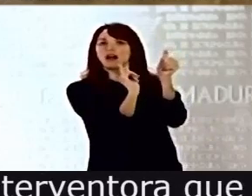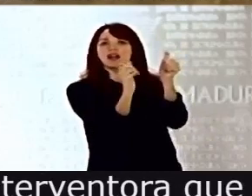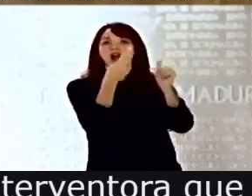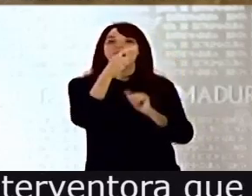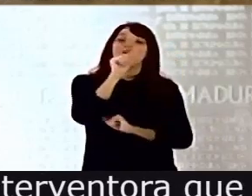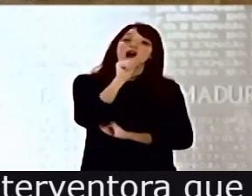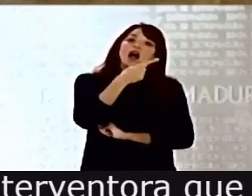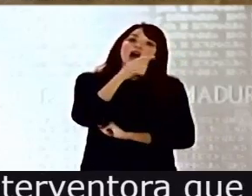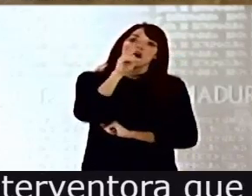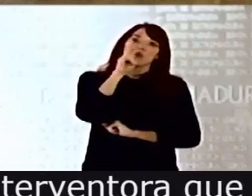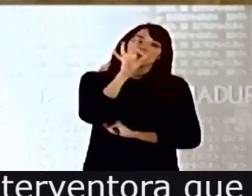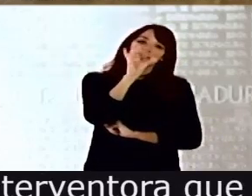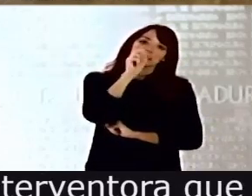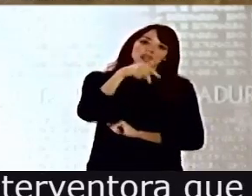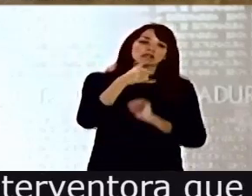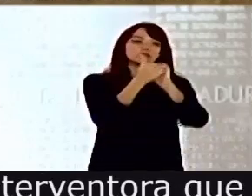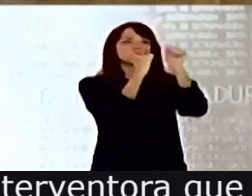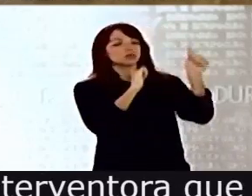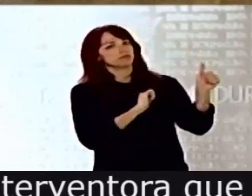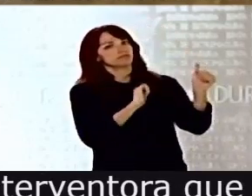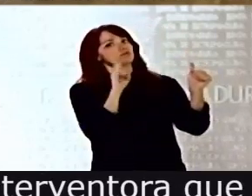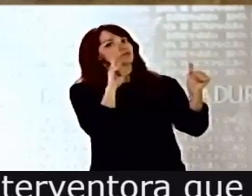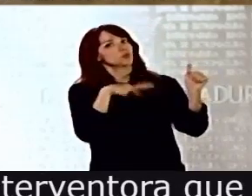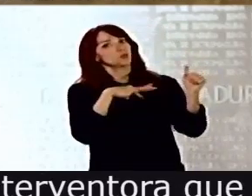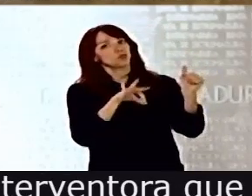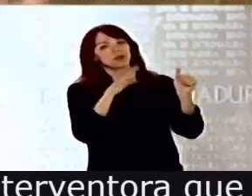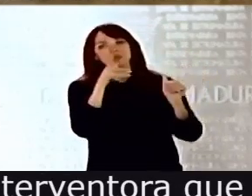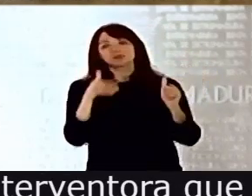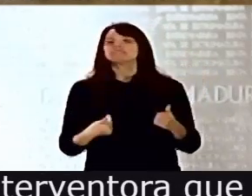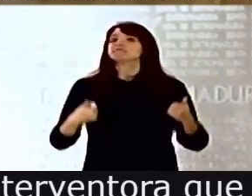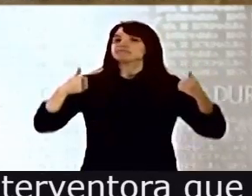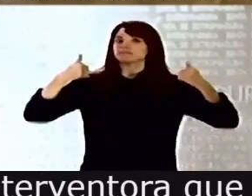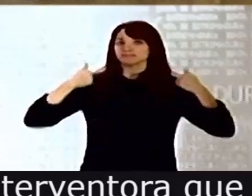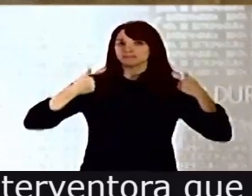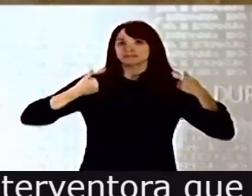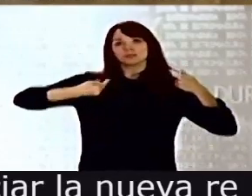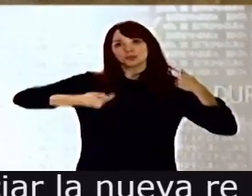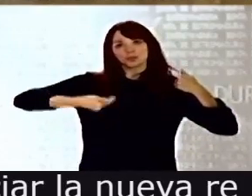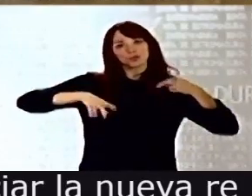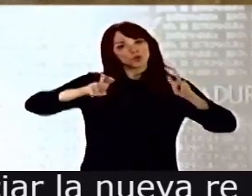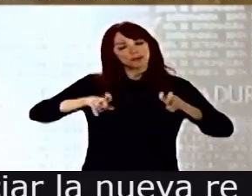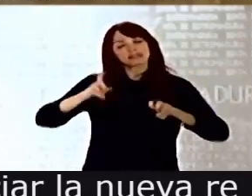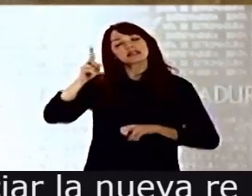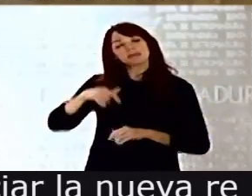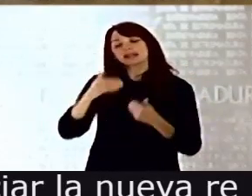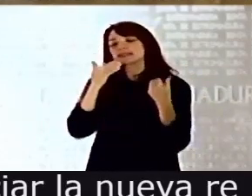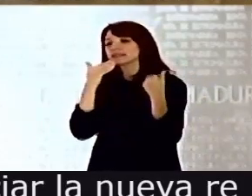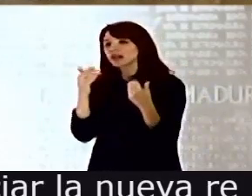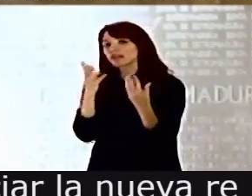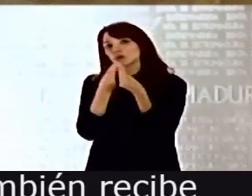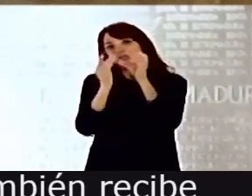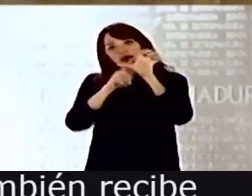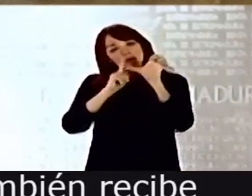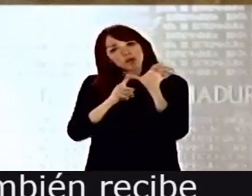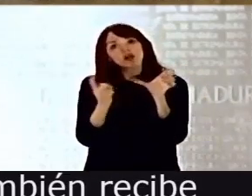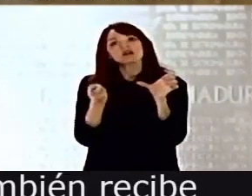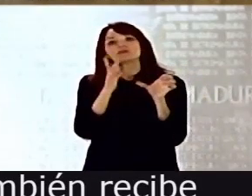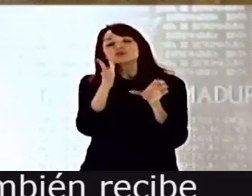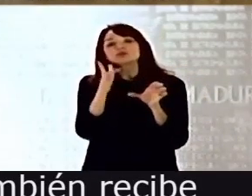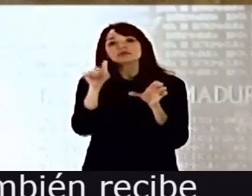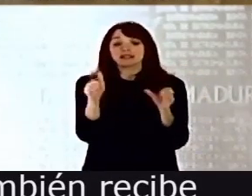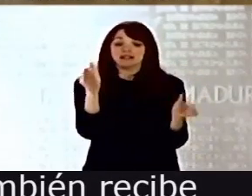esta nueva e importante responsabilidad que asume y que también recibe nuestro agradecimiento, el de la Junta de Extremadura, en